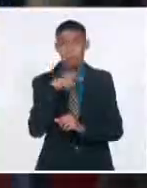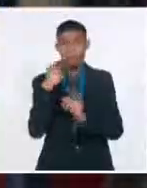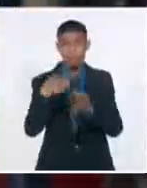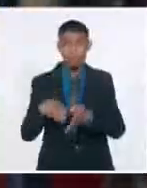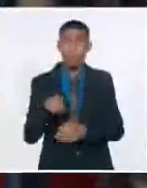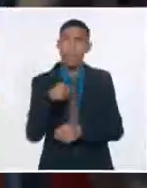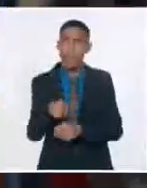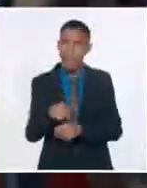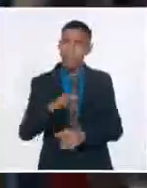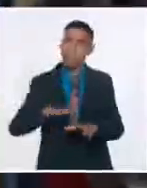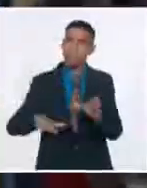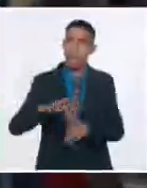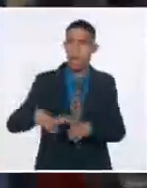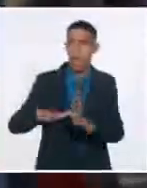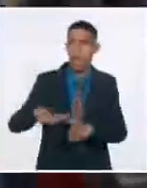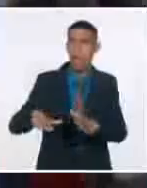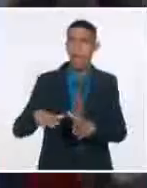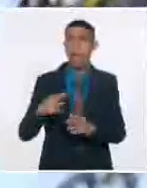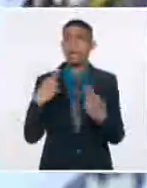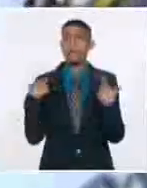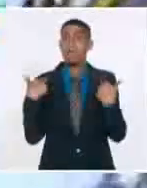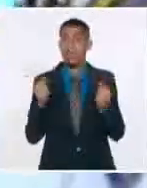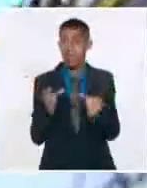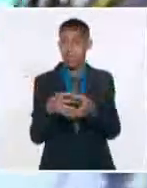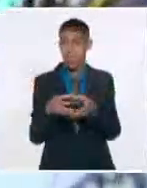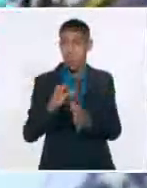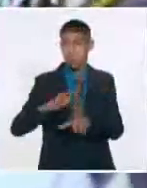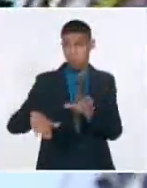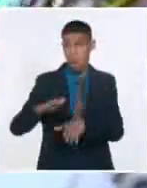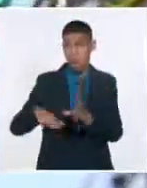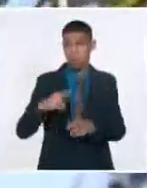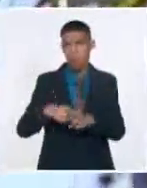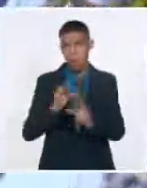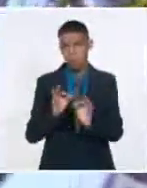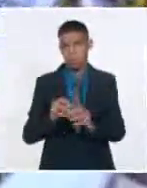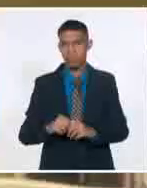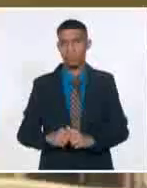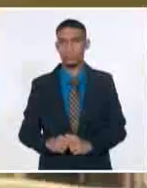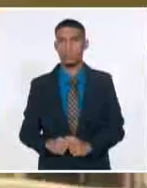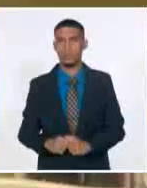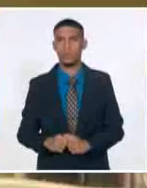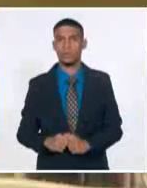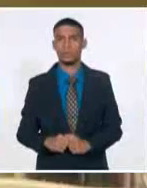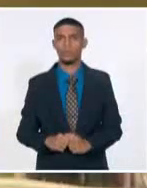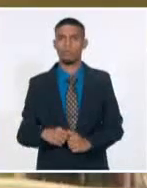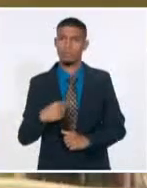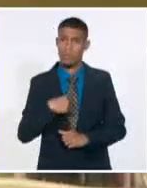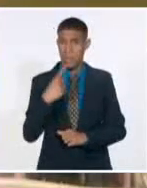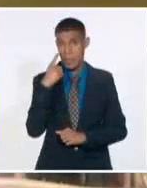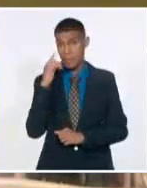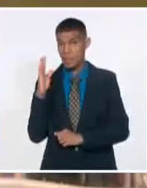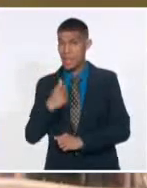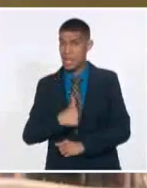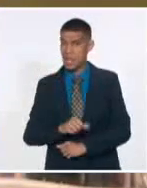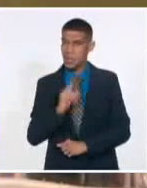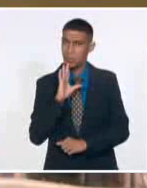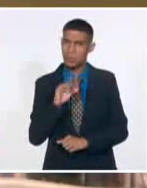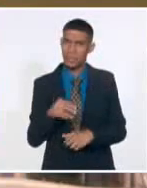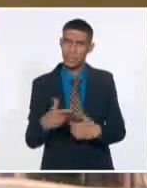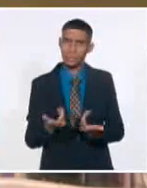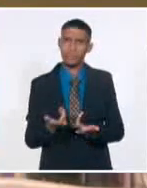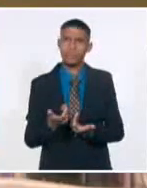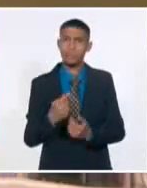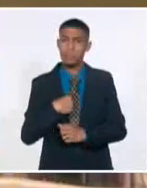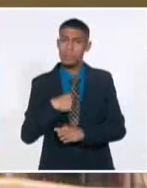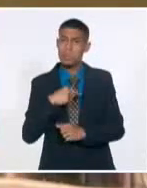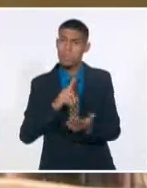muerte tiene a su cargo la dirección de la agrupación que lleva su nombre. Él marcó pautas en la historia de la percusión, el creador